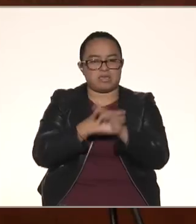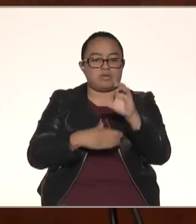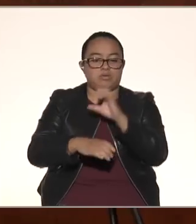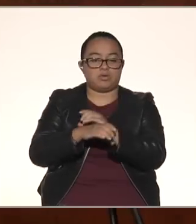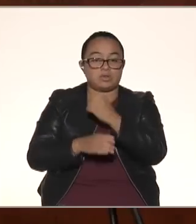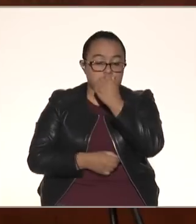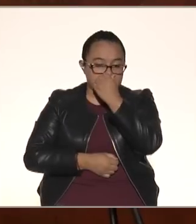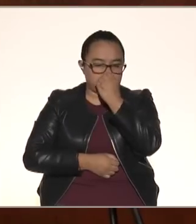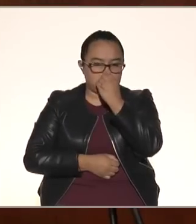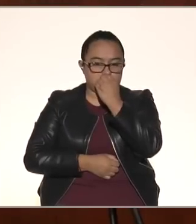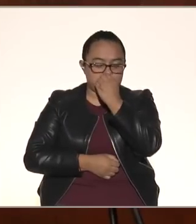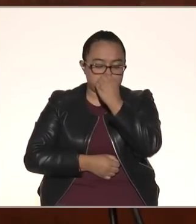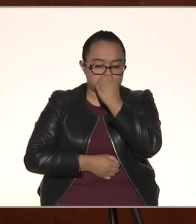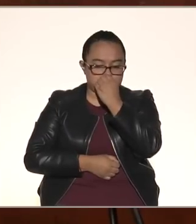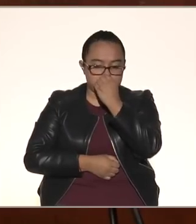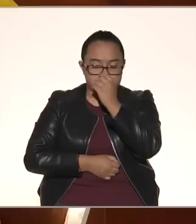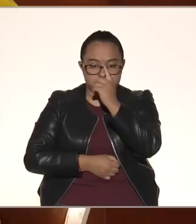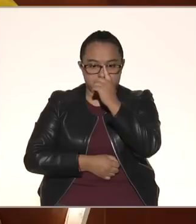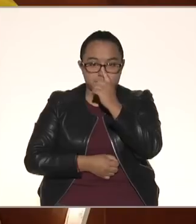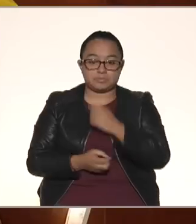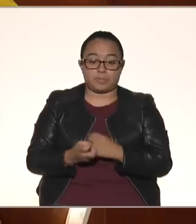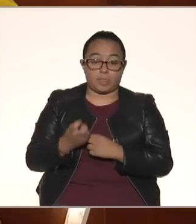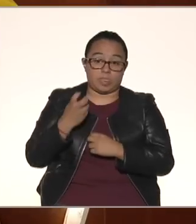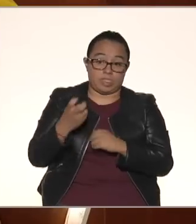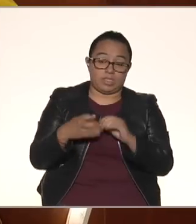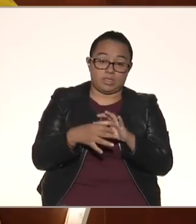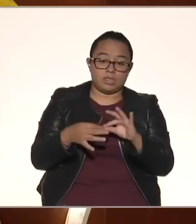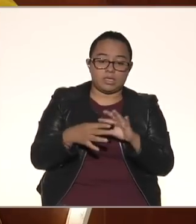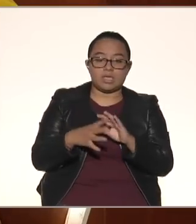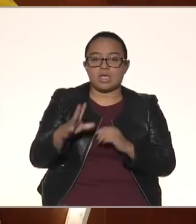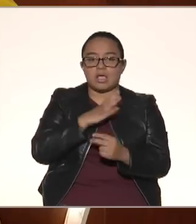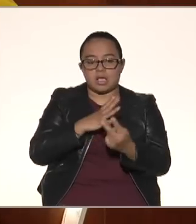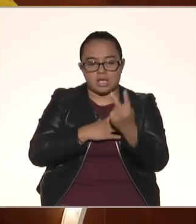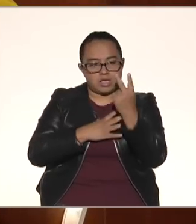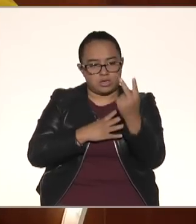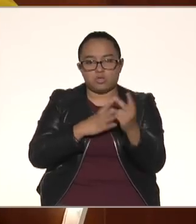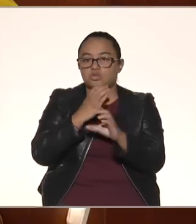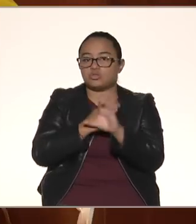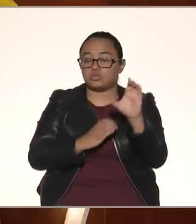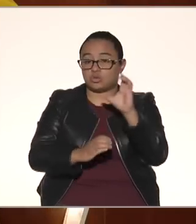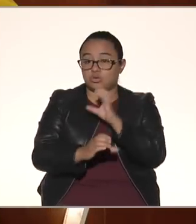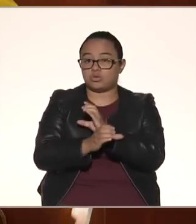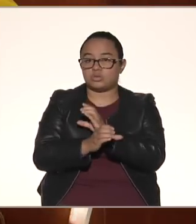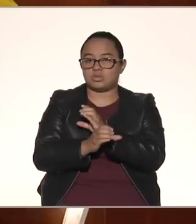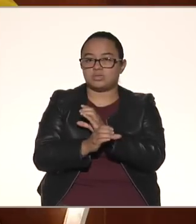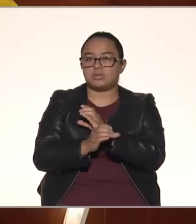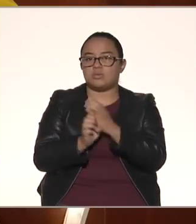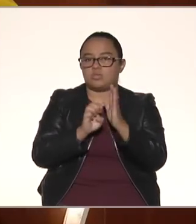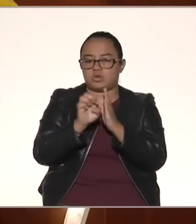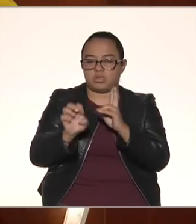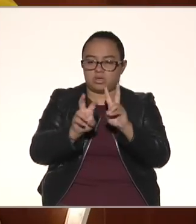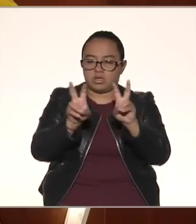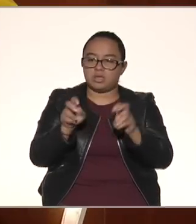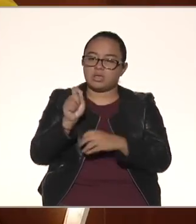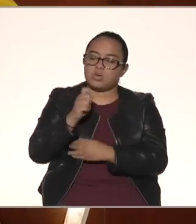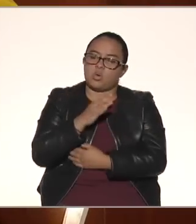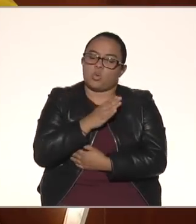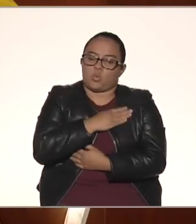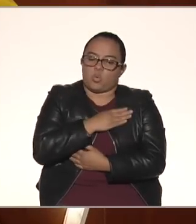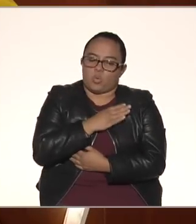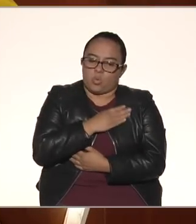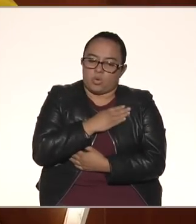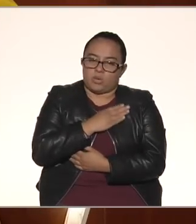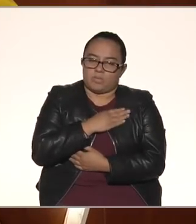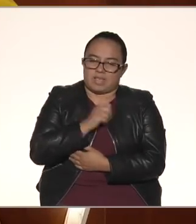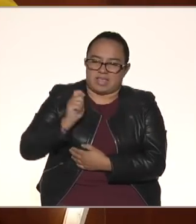Desde este punto, pues hay dos cuestiones en el tema de la generosidad, lo que comentaba